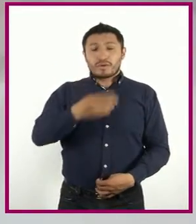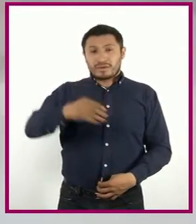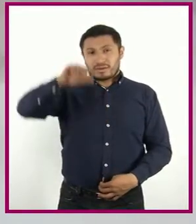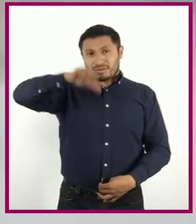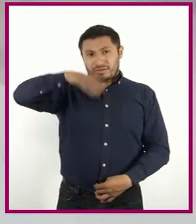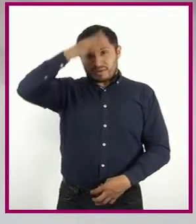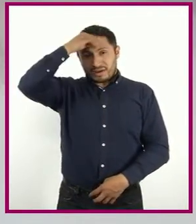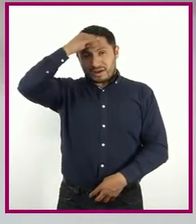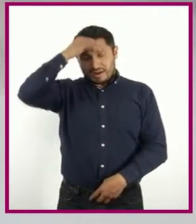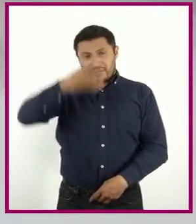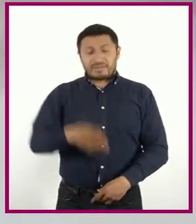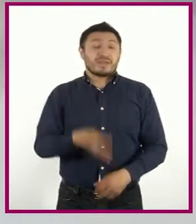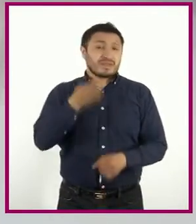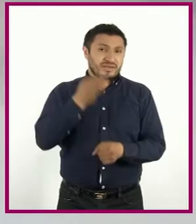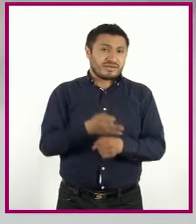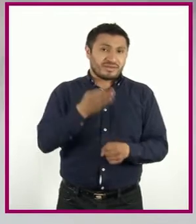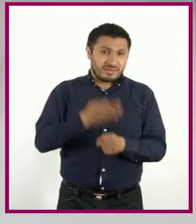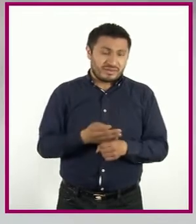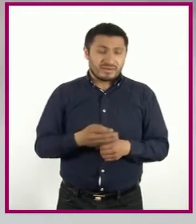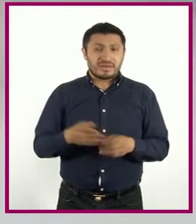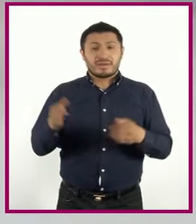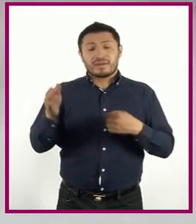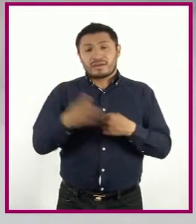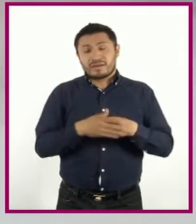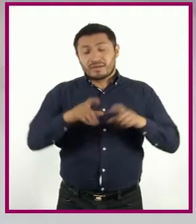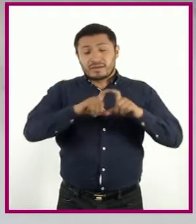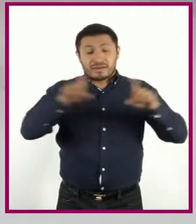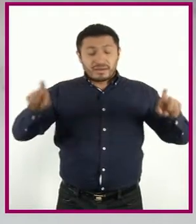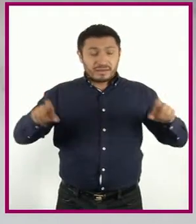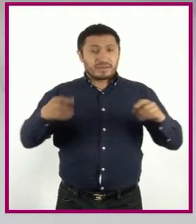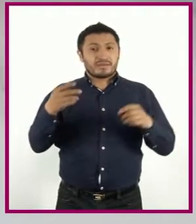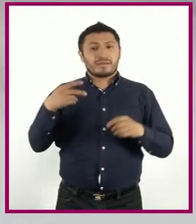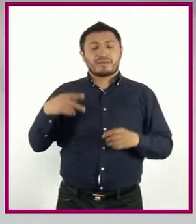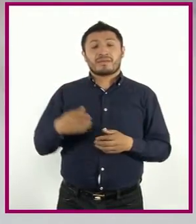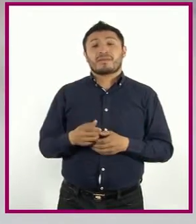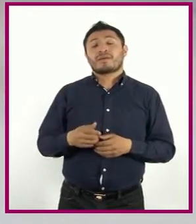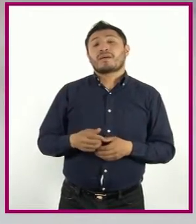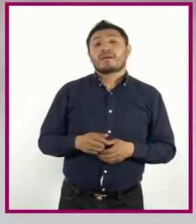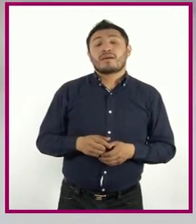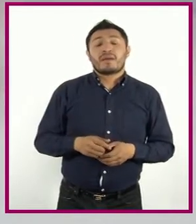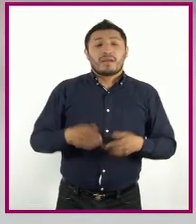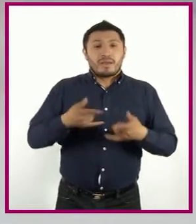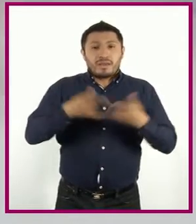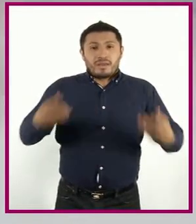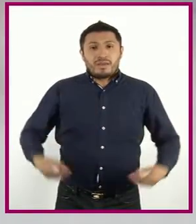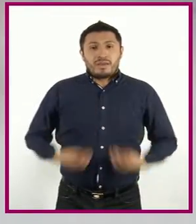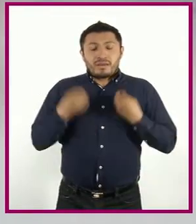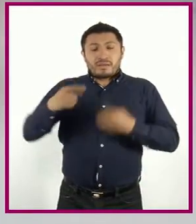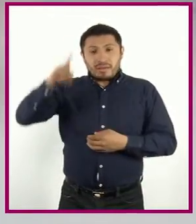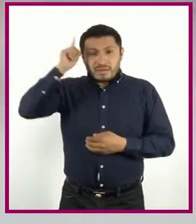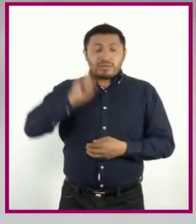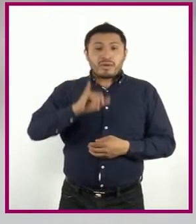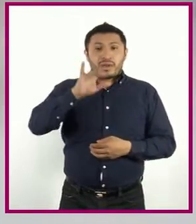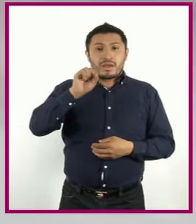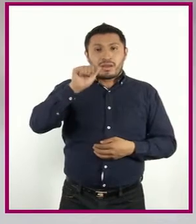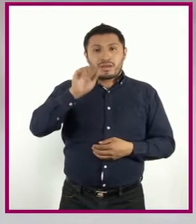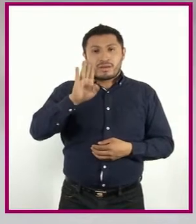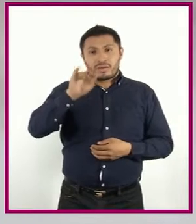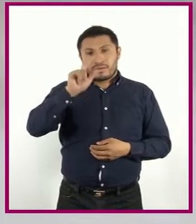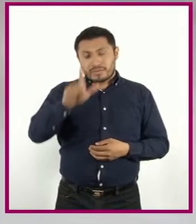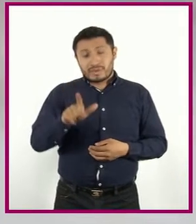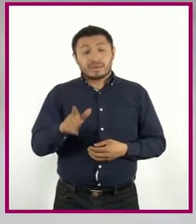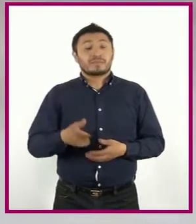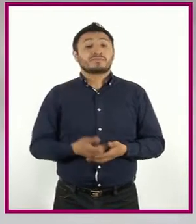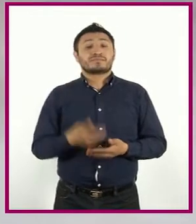aprendido hasta ahora en el siguiente fragmento de la autobiografía de la escritora chilena Isabel Allende en su obra